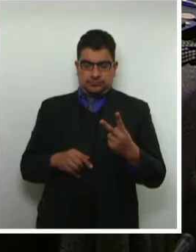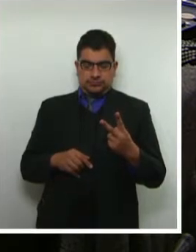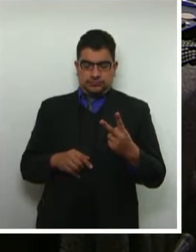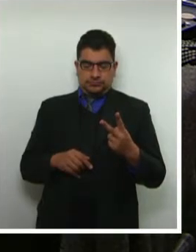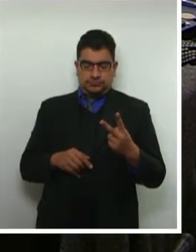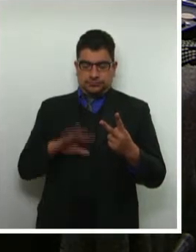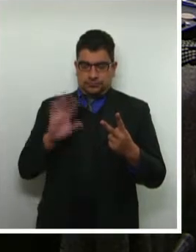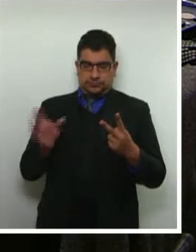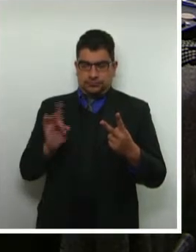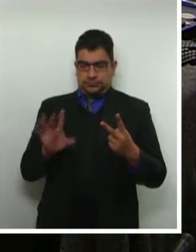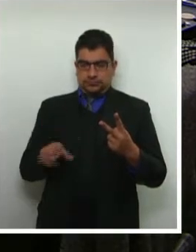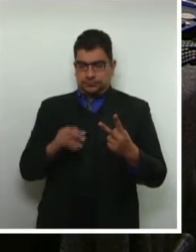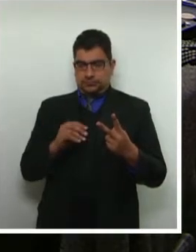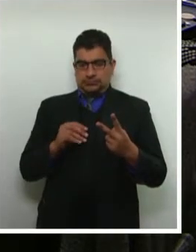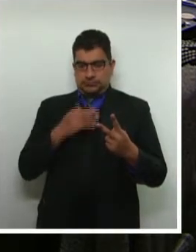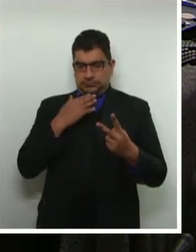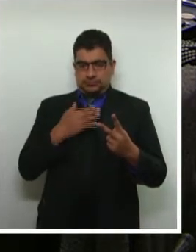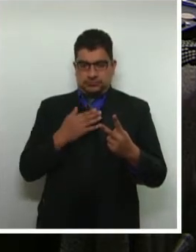Muy bien.